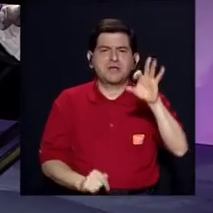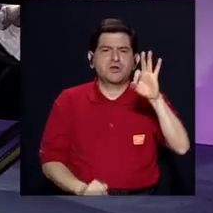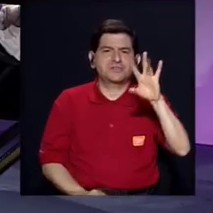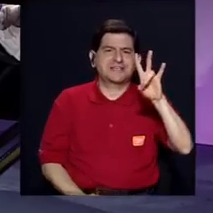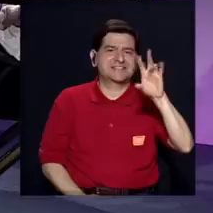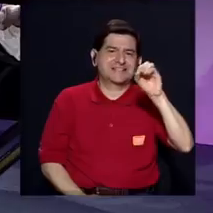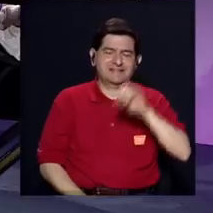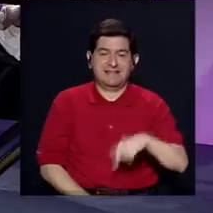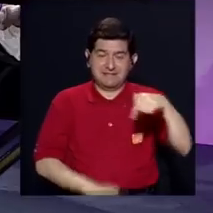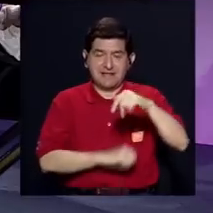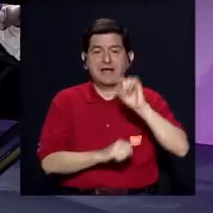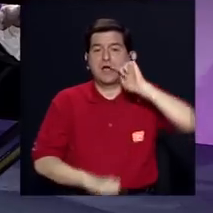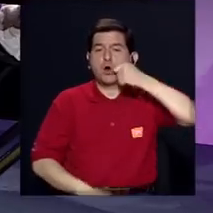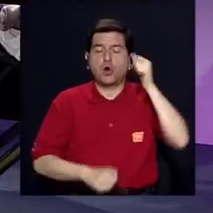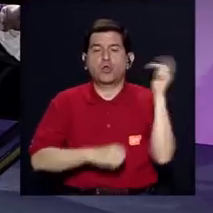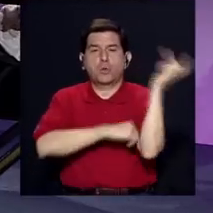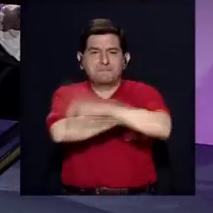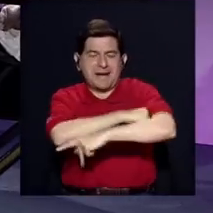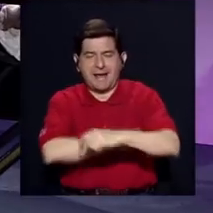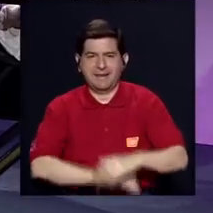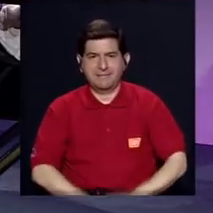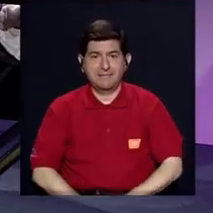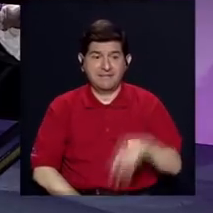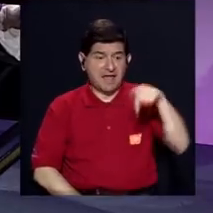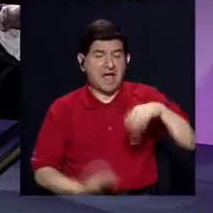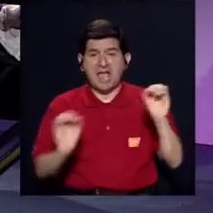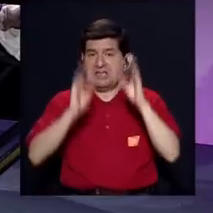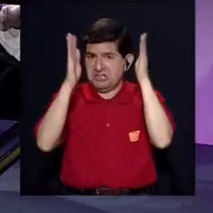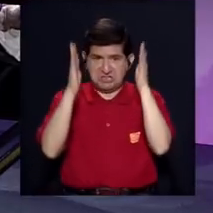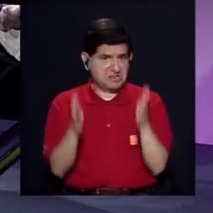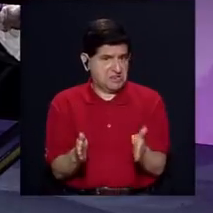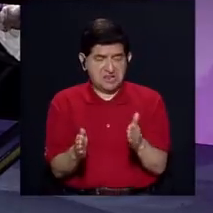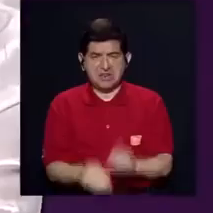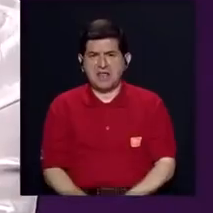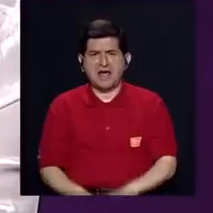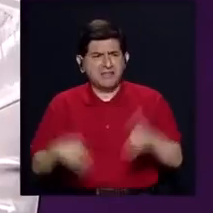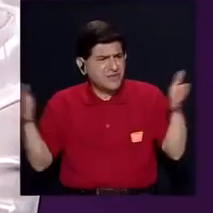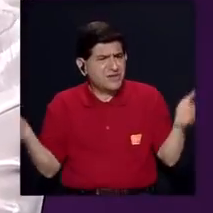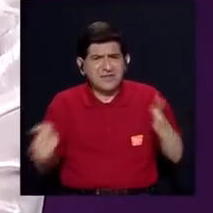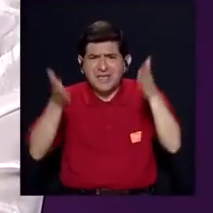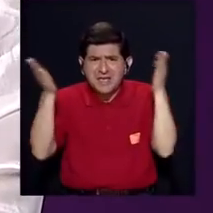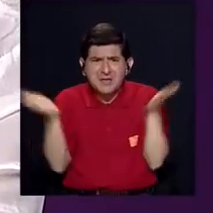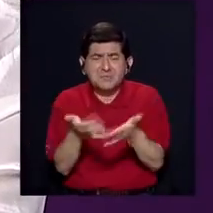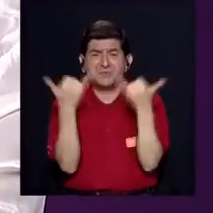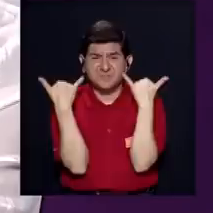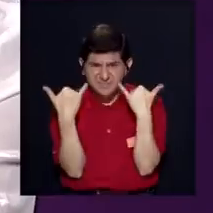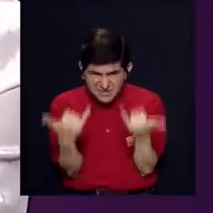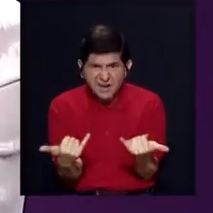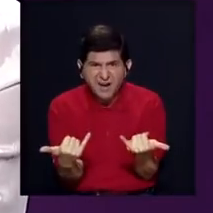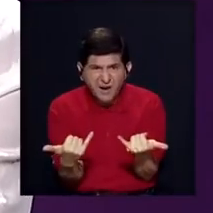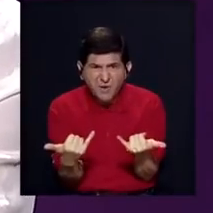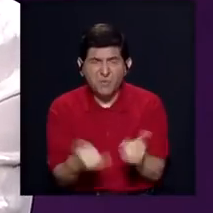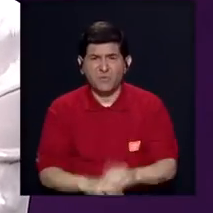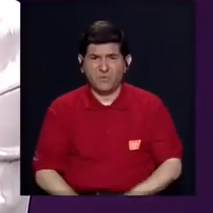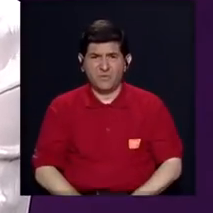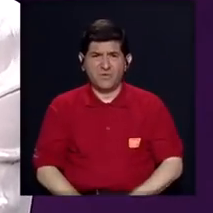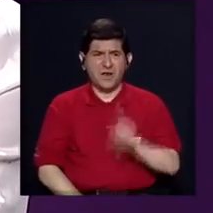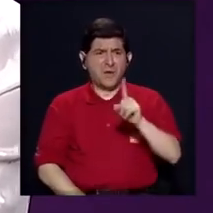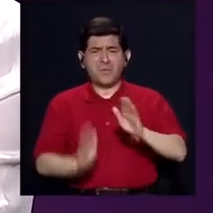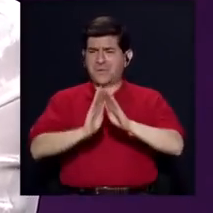1970 en nuestro código penal es decir aquí nadie está impulsando por el momento ninguna